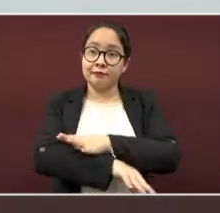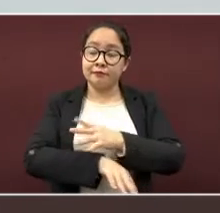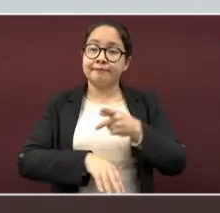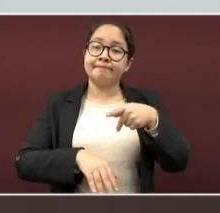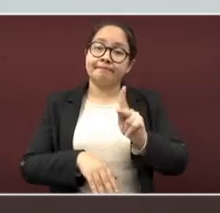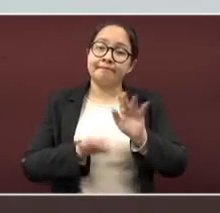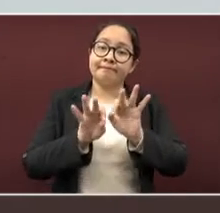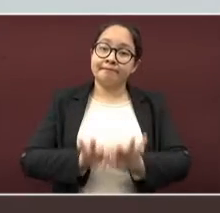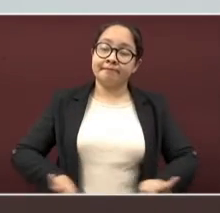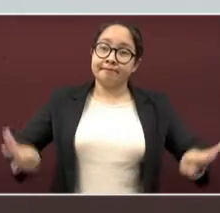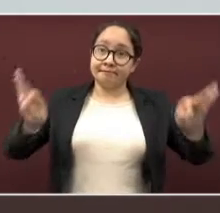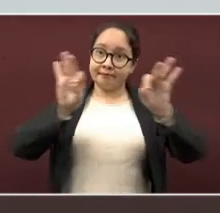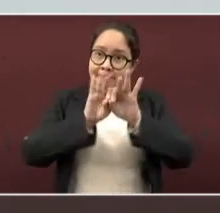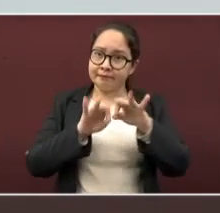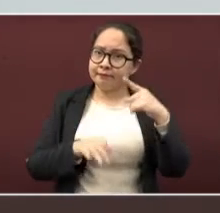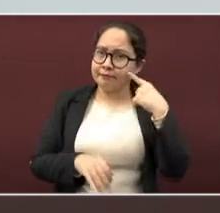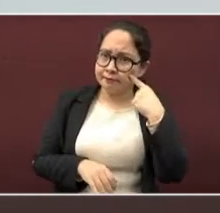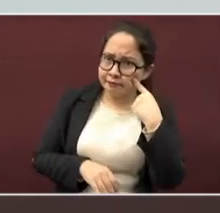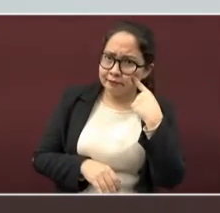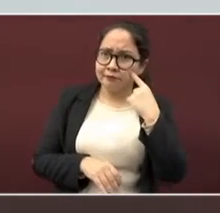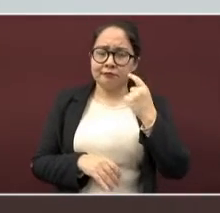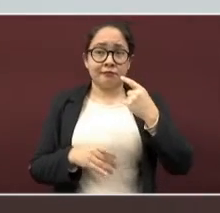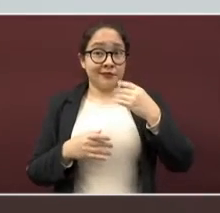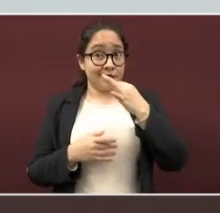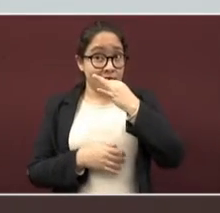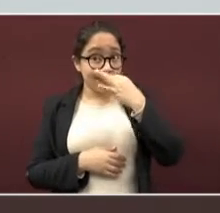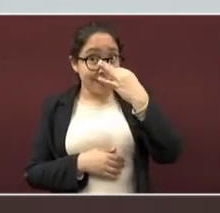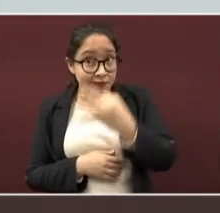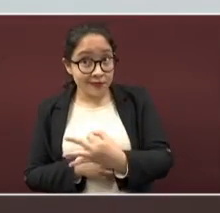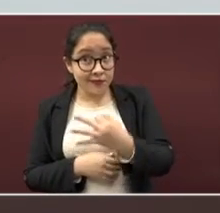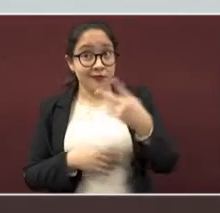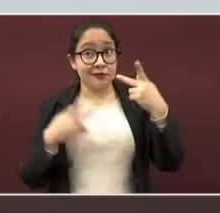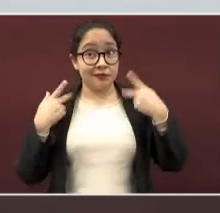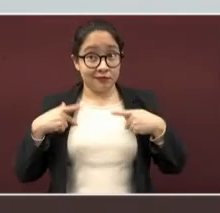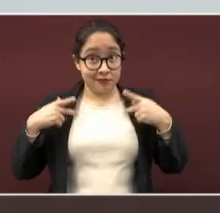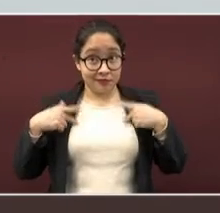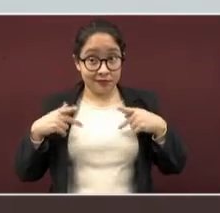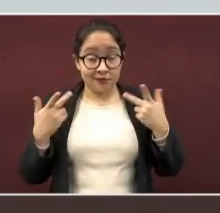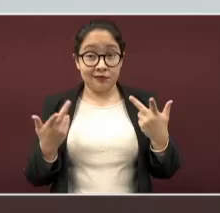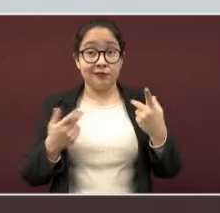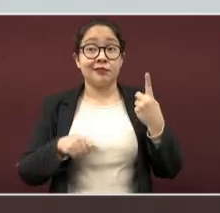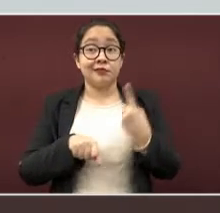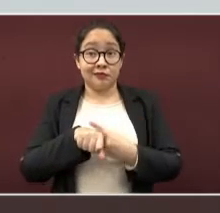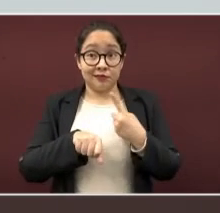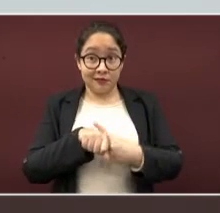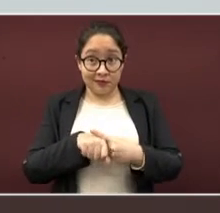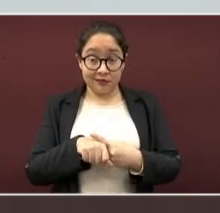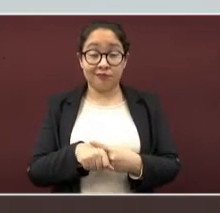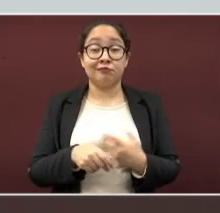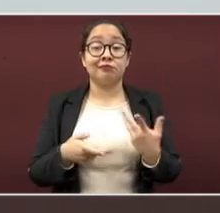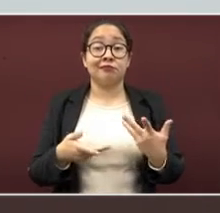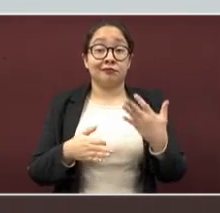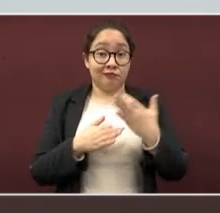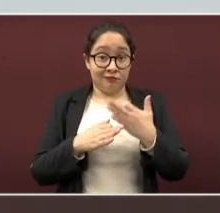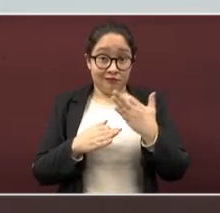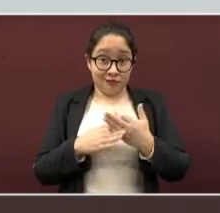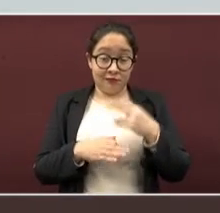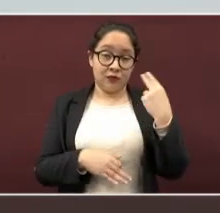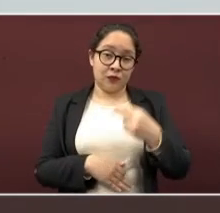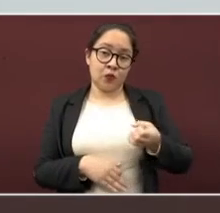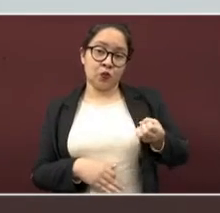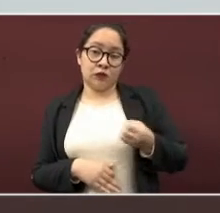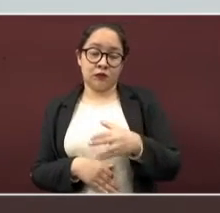que representa a los pacientes con la enfermedad activa y nos indica que la transmisión